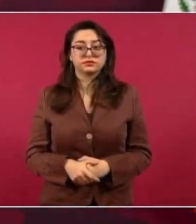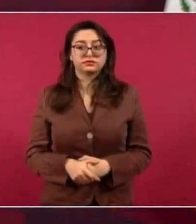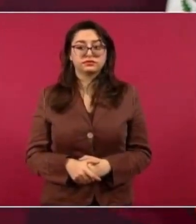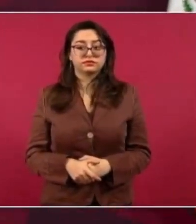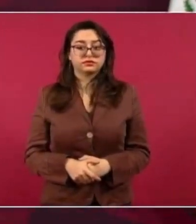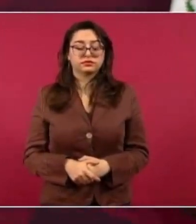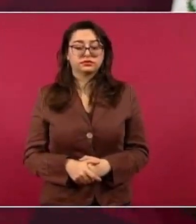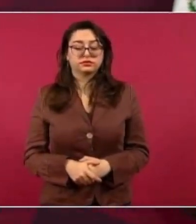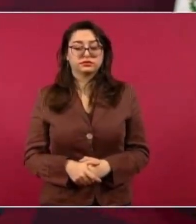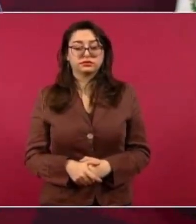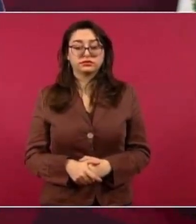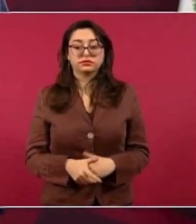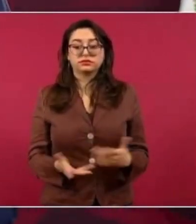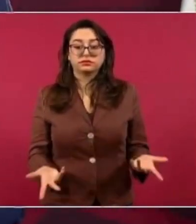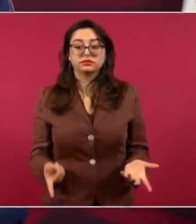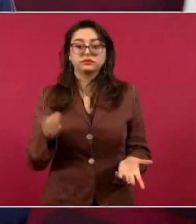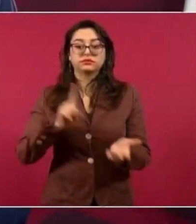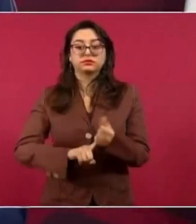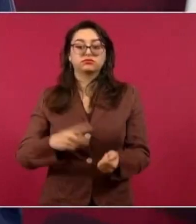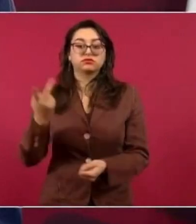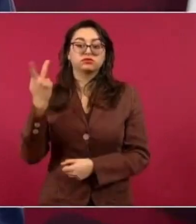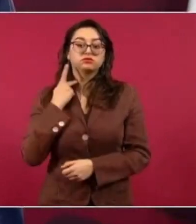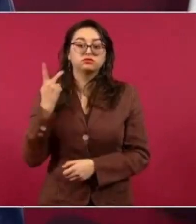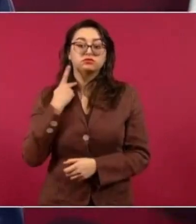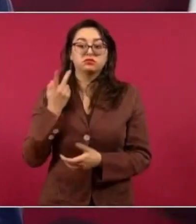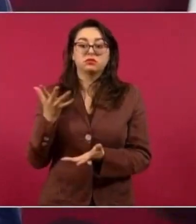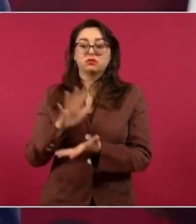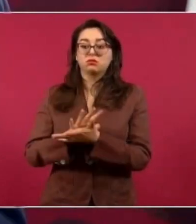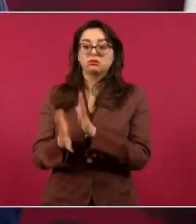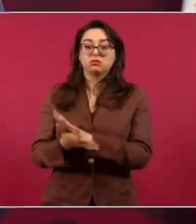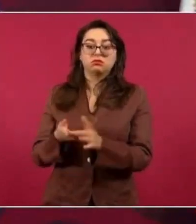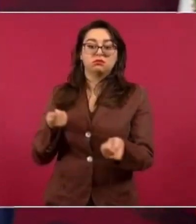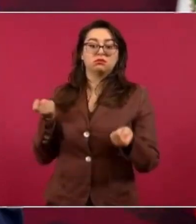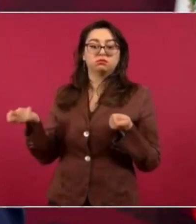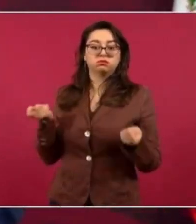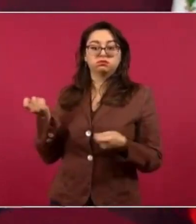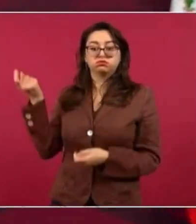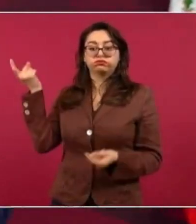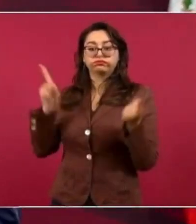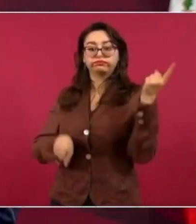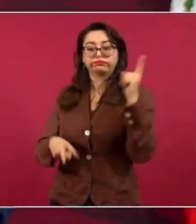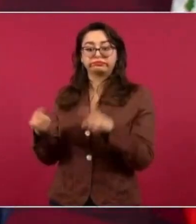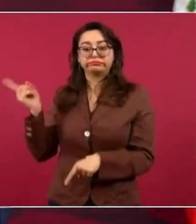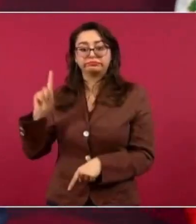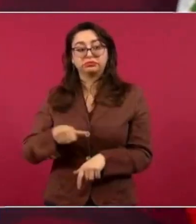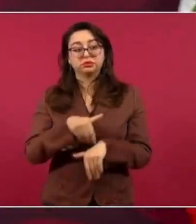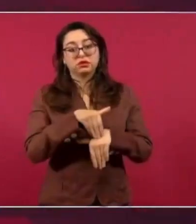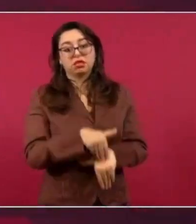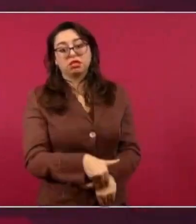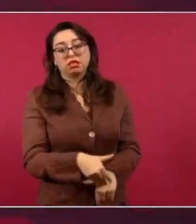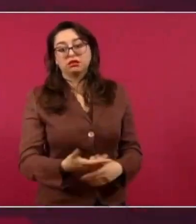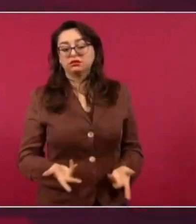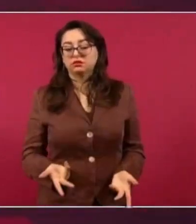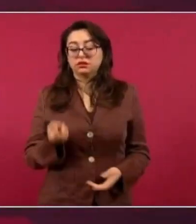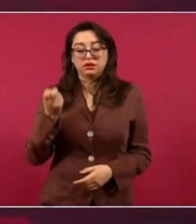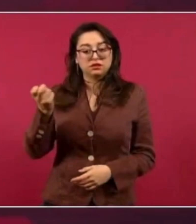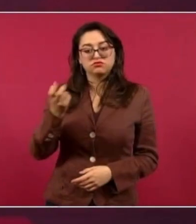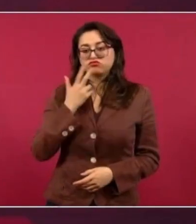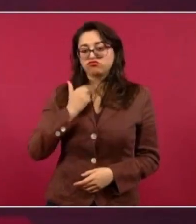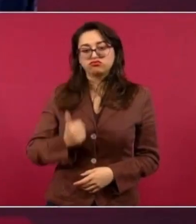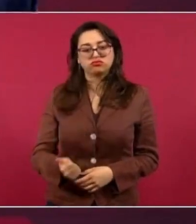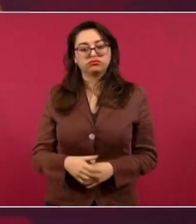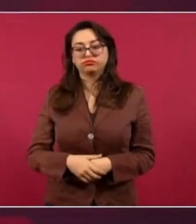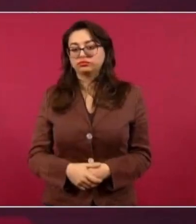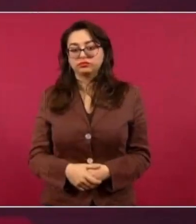No gente que actúa por consigna, que no tiene principios, que no tiene ideales, que